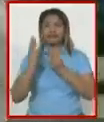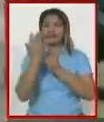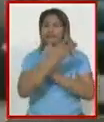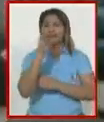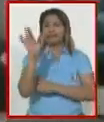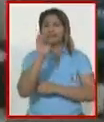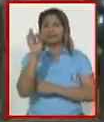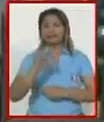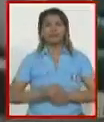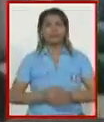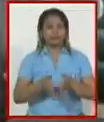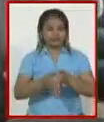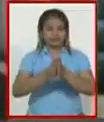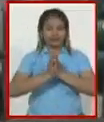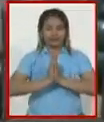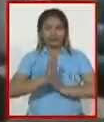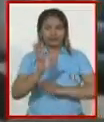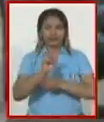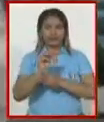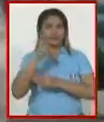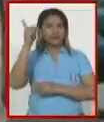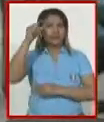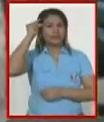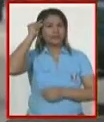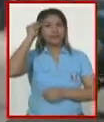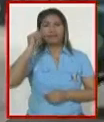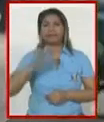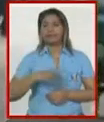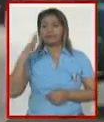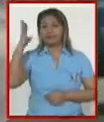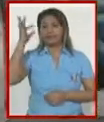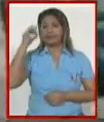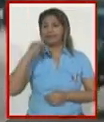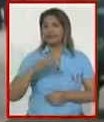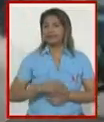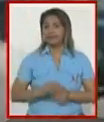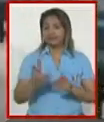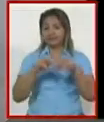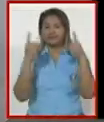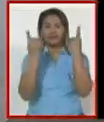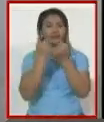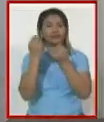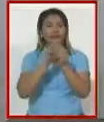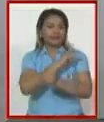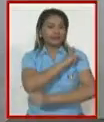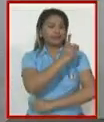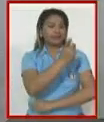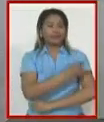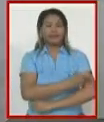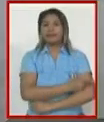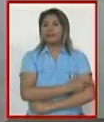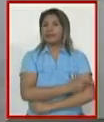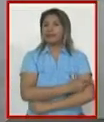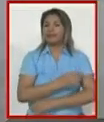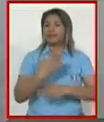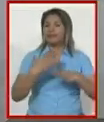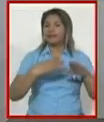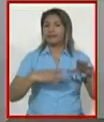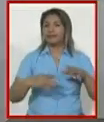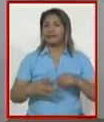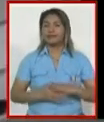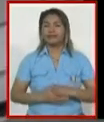el país. Estamos pidiendo al ministro de gobierno, al fiscal departamental de distrito, que se